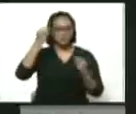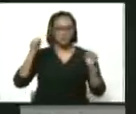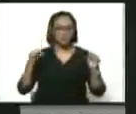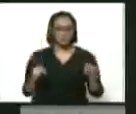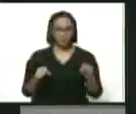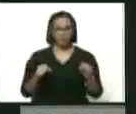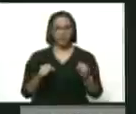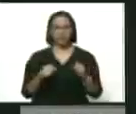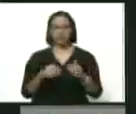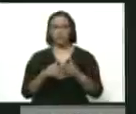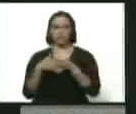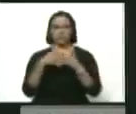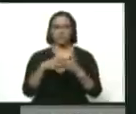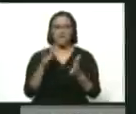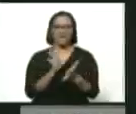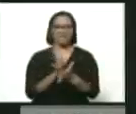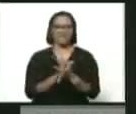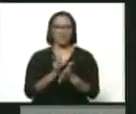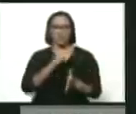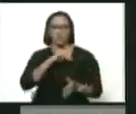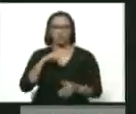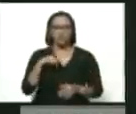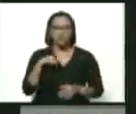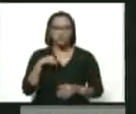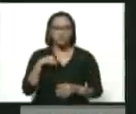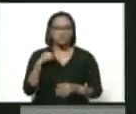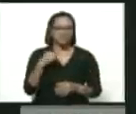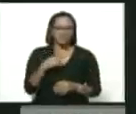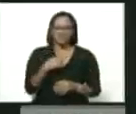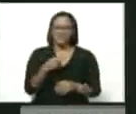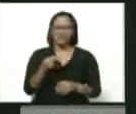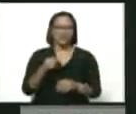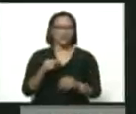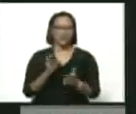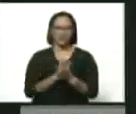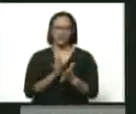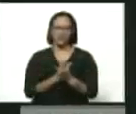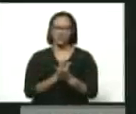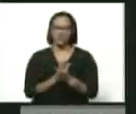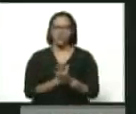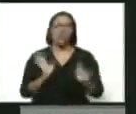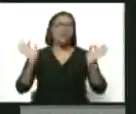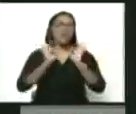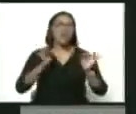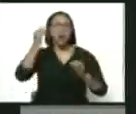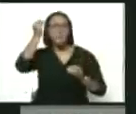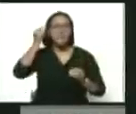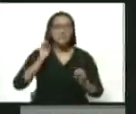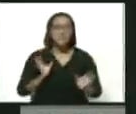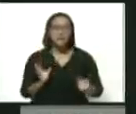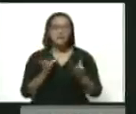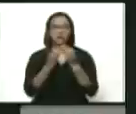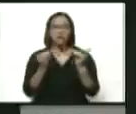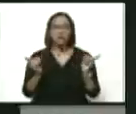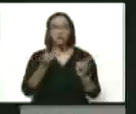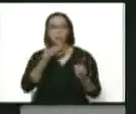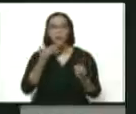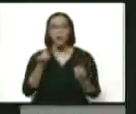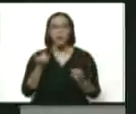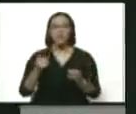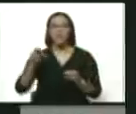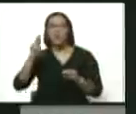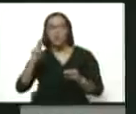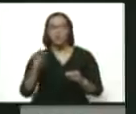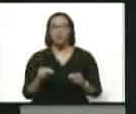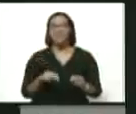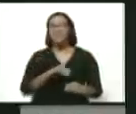el imperialismo se va a quedar tranquilo con nosotros. No se van a quedar tranquilos. Nadie va a pensar que los demócratas son mejores que los republicanos. Al final es